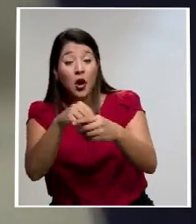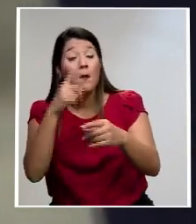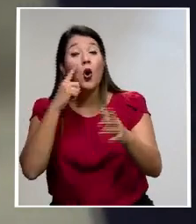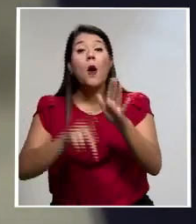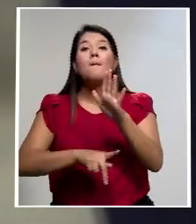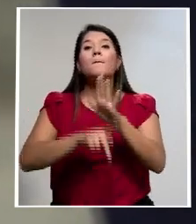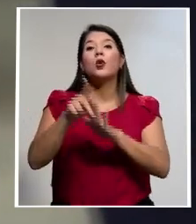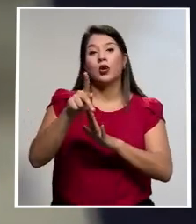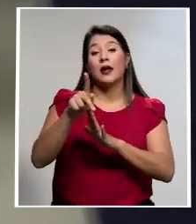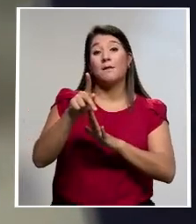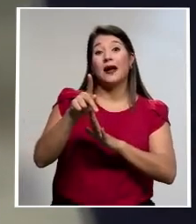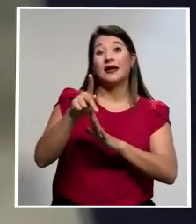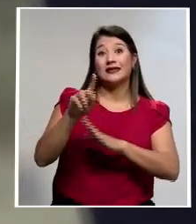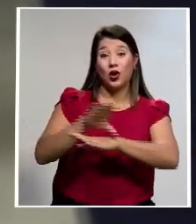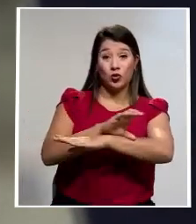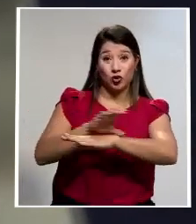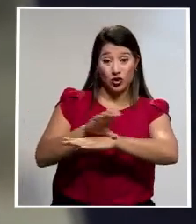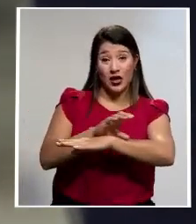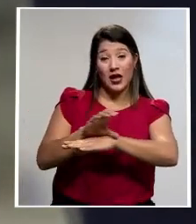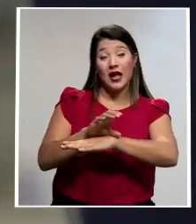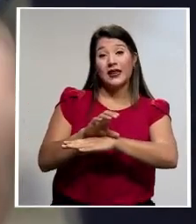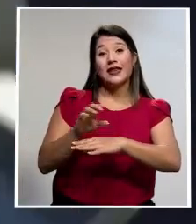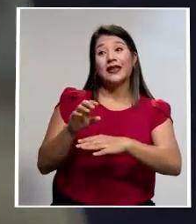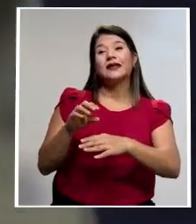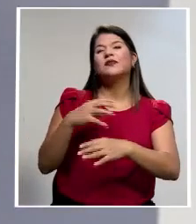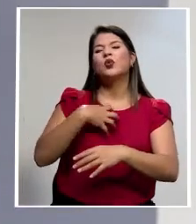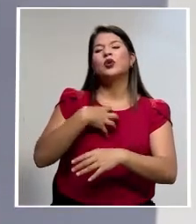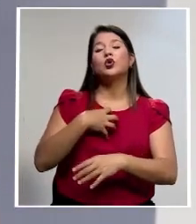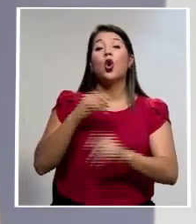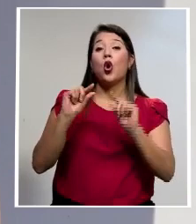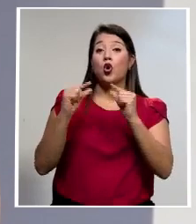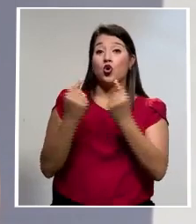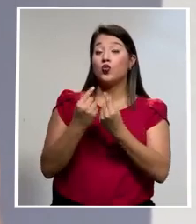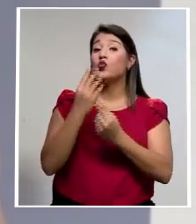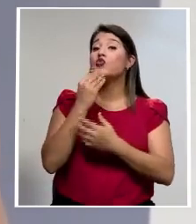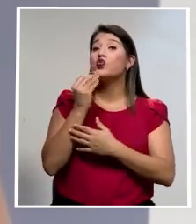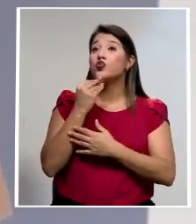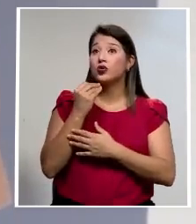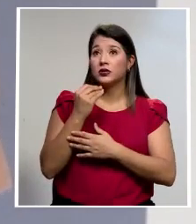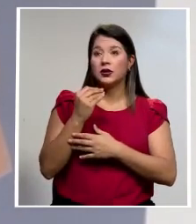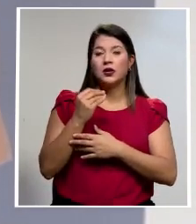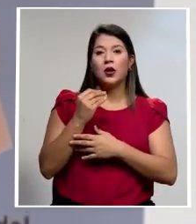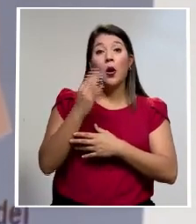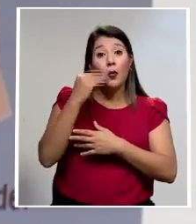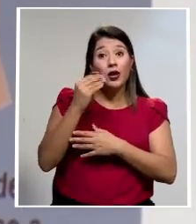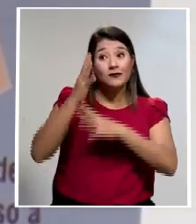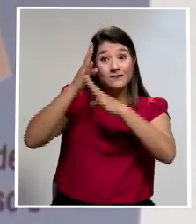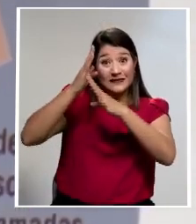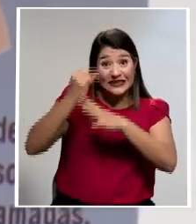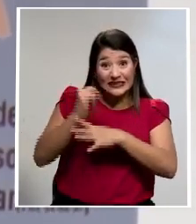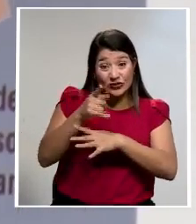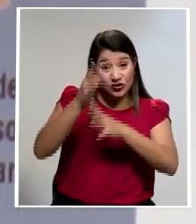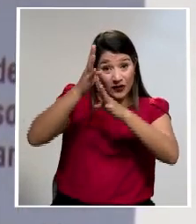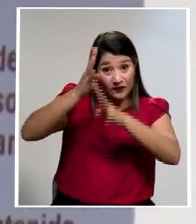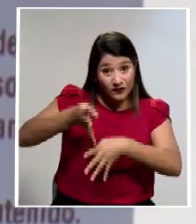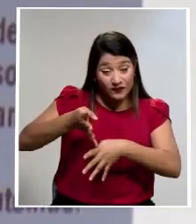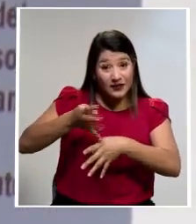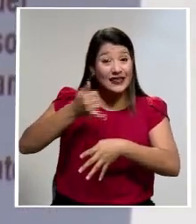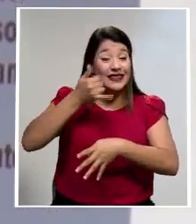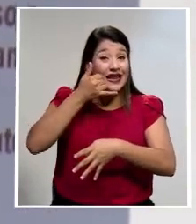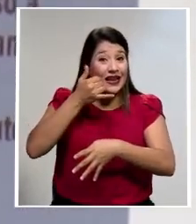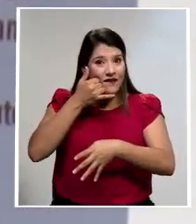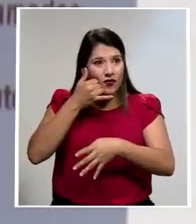informático Pegasus del grupo israelí NSO. Instalado en un teléfono móvil, este programa permite recuperar los